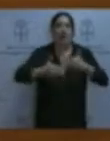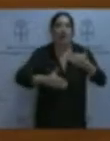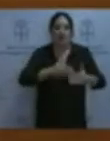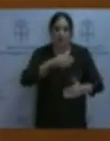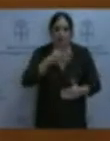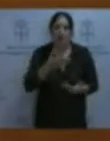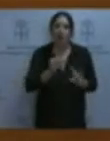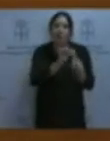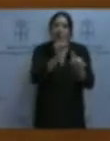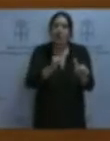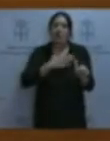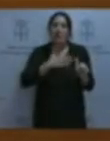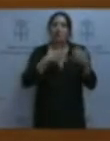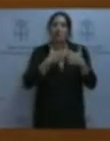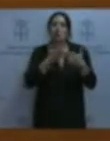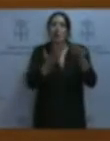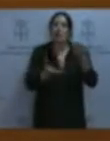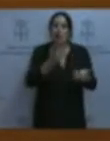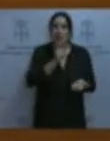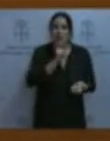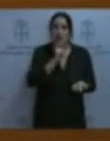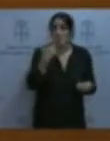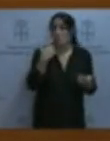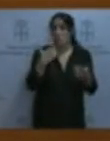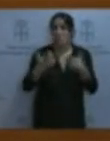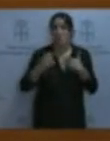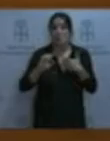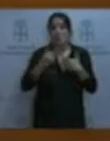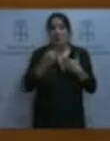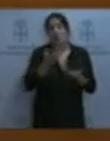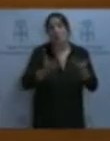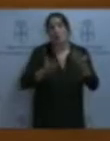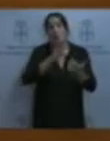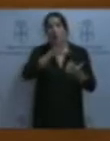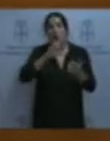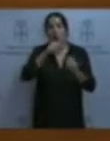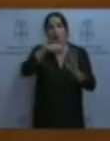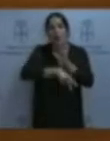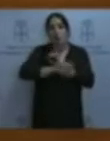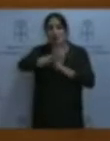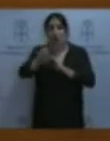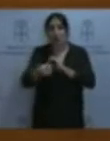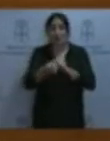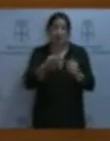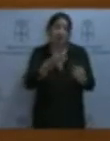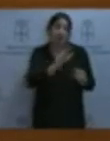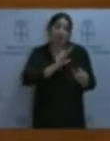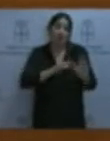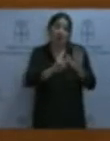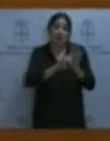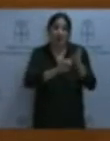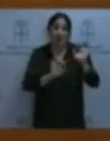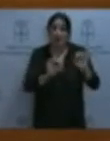consideración y tratamiento del patrimonio industrial, destacando sobre otras regulaciones autonómicas en las que no hay mención explícita al mismo. Junto